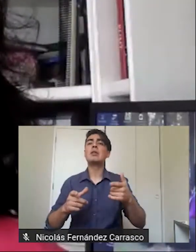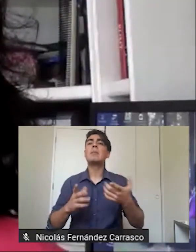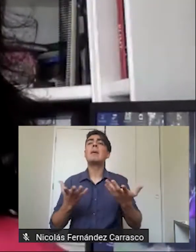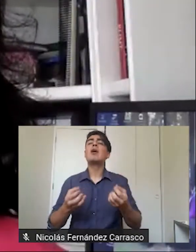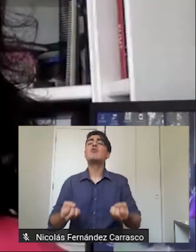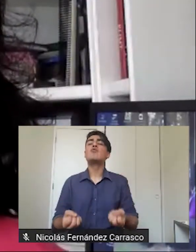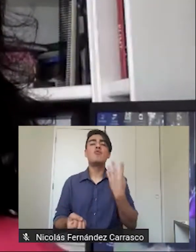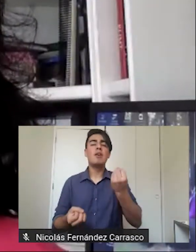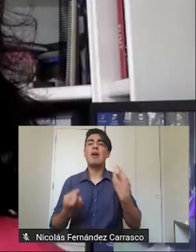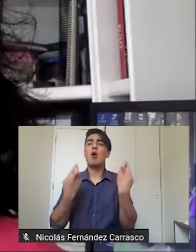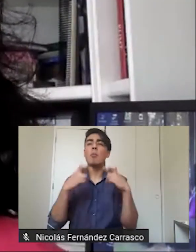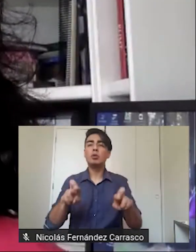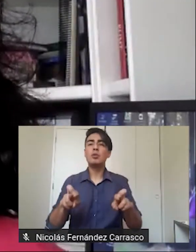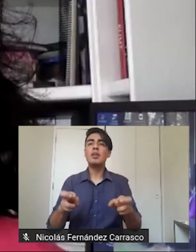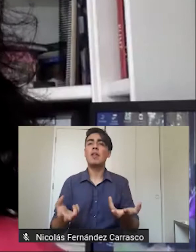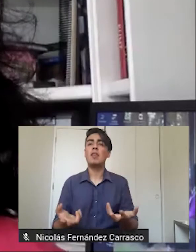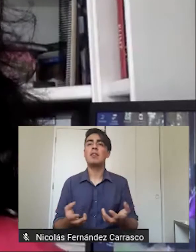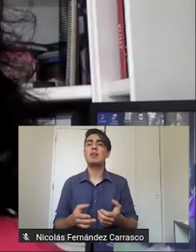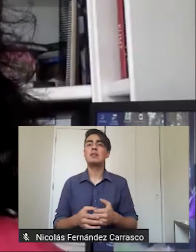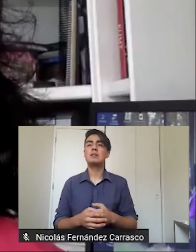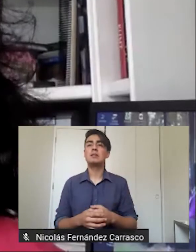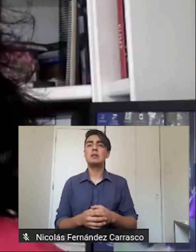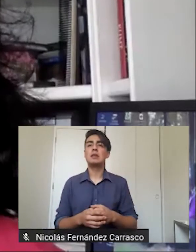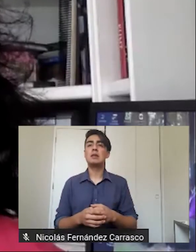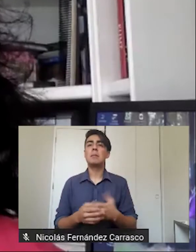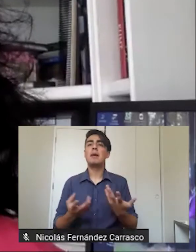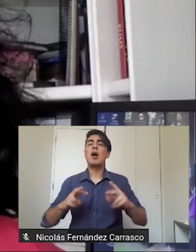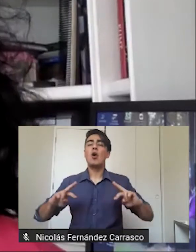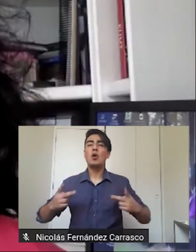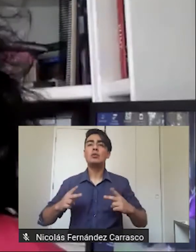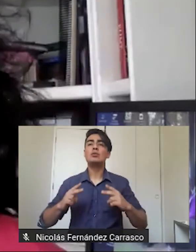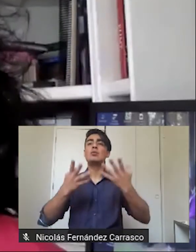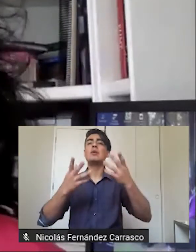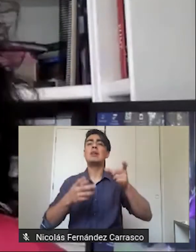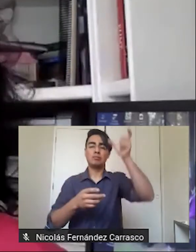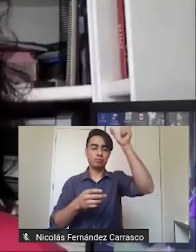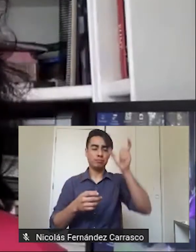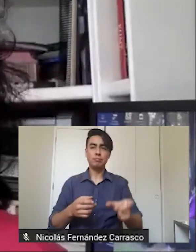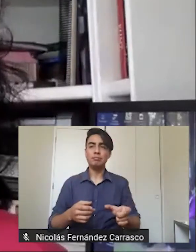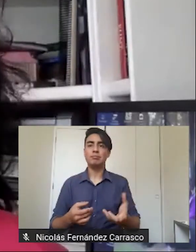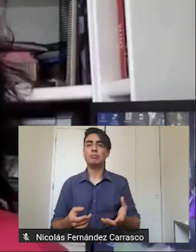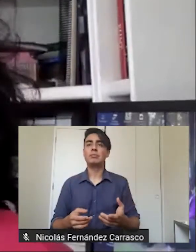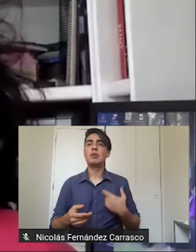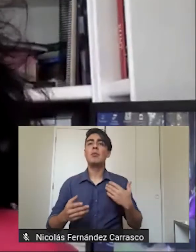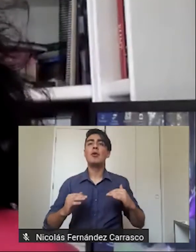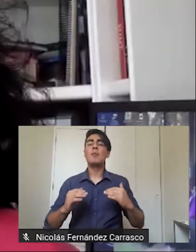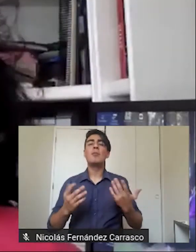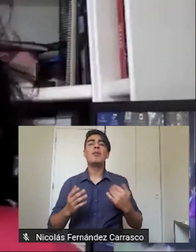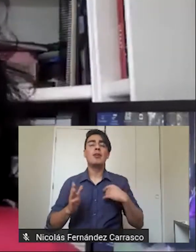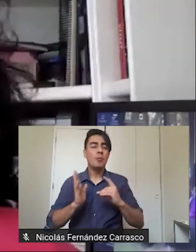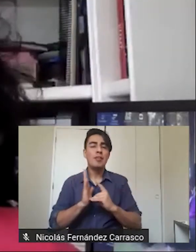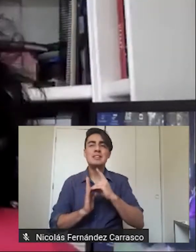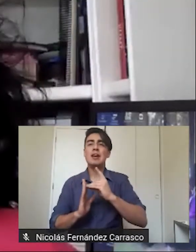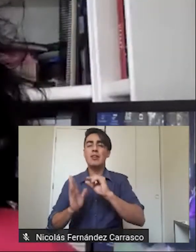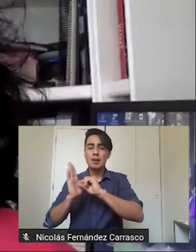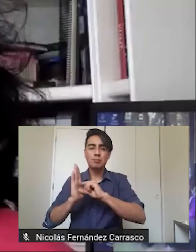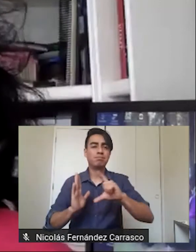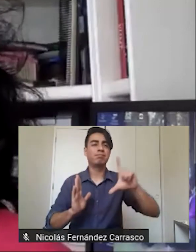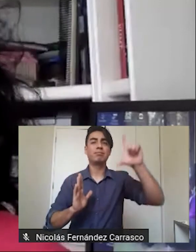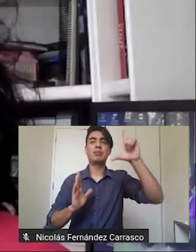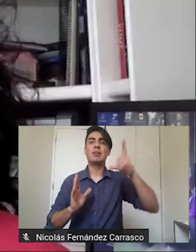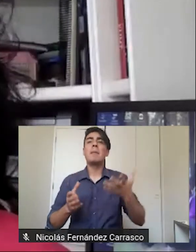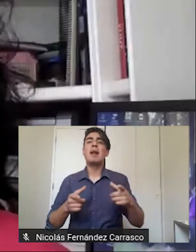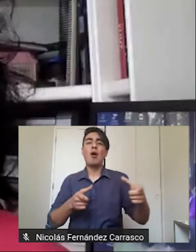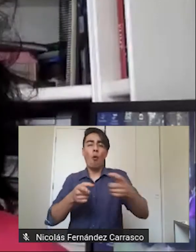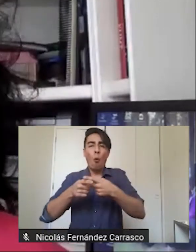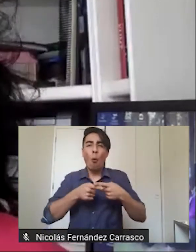el programa podemos decir con mucho orgullo que el encuentro con estas escuelas, el encuentro en general con los